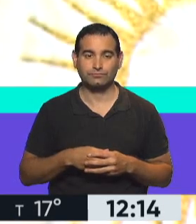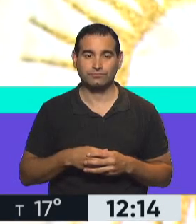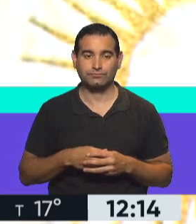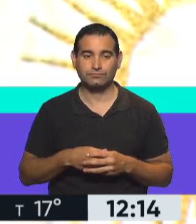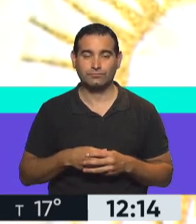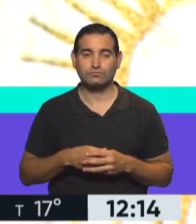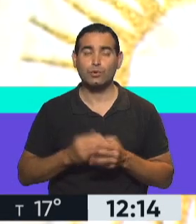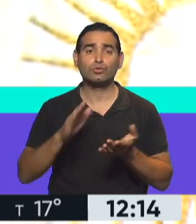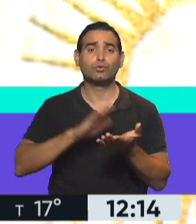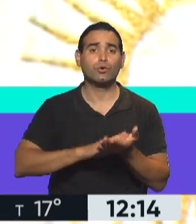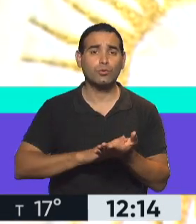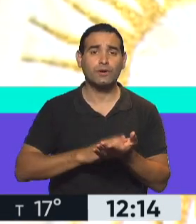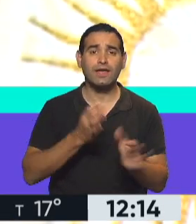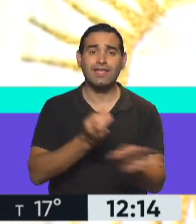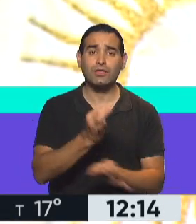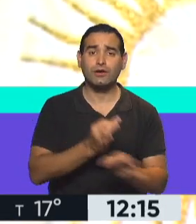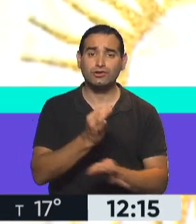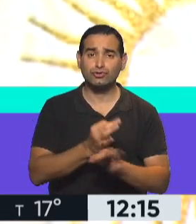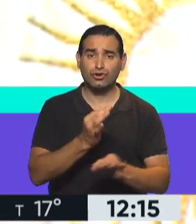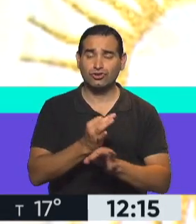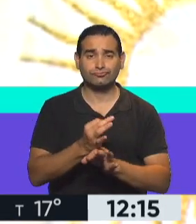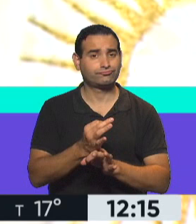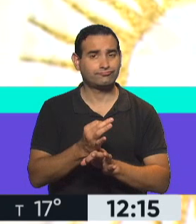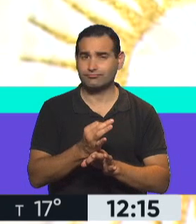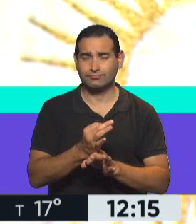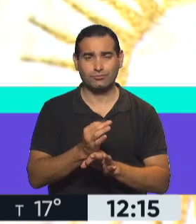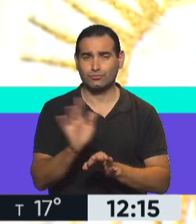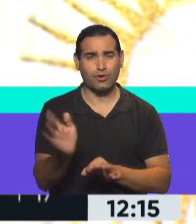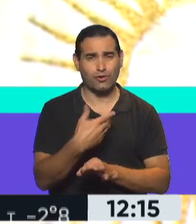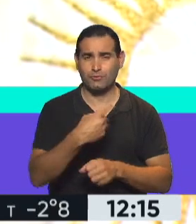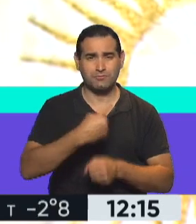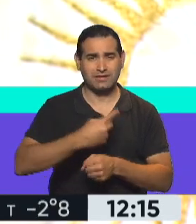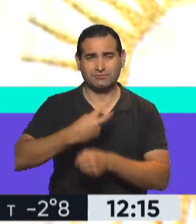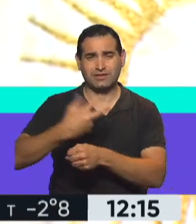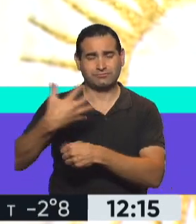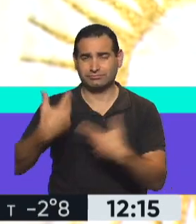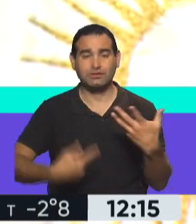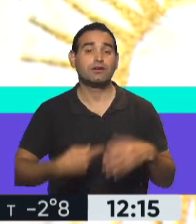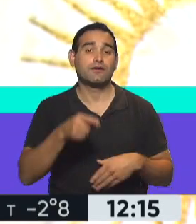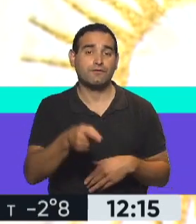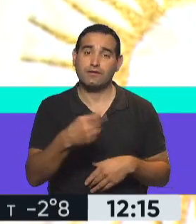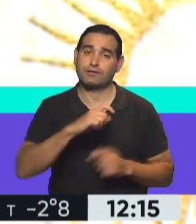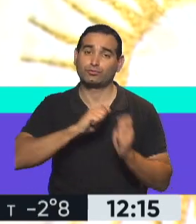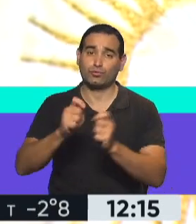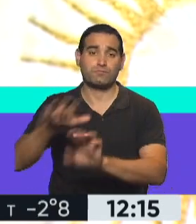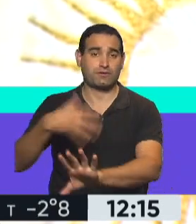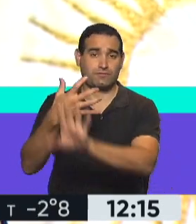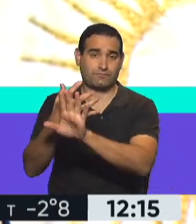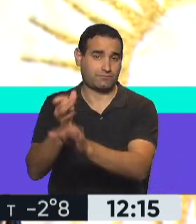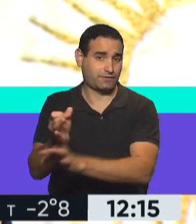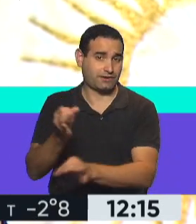Con respecto a la actividad educativa, todos los niveles educativos tendrán clases de manera virtual por estos 14